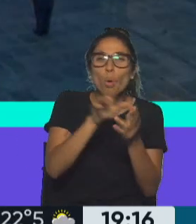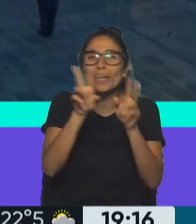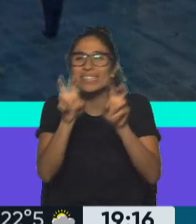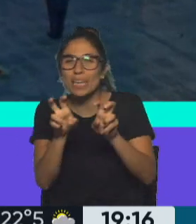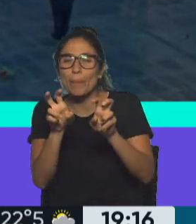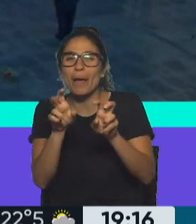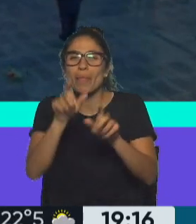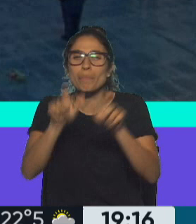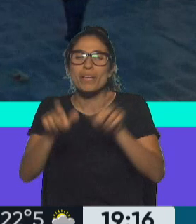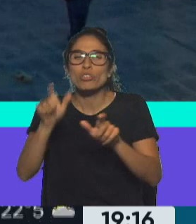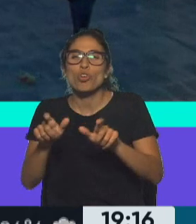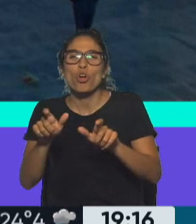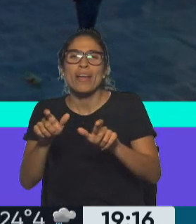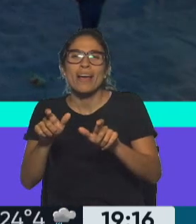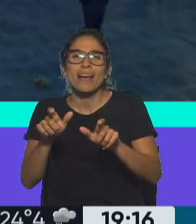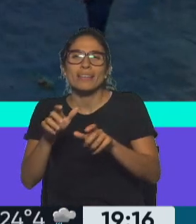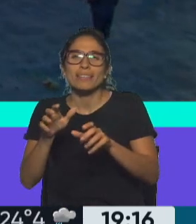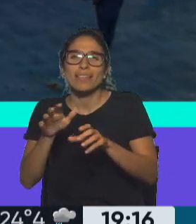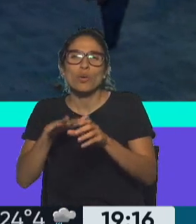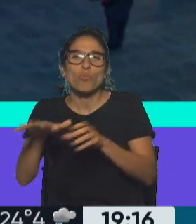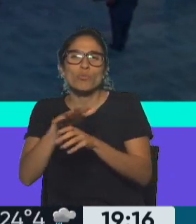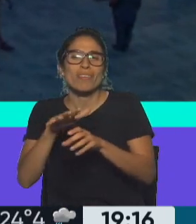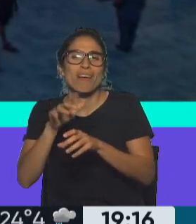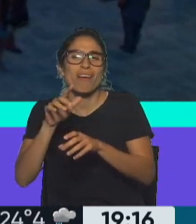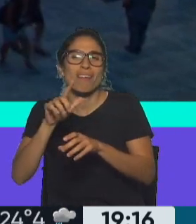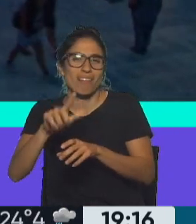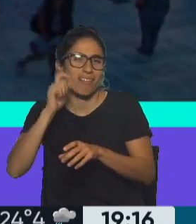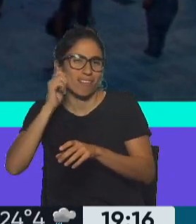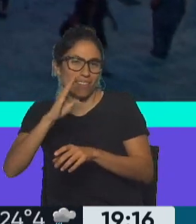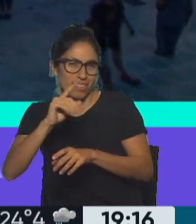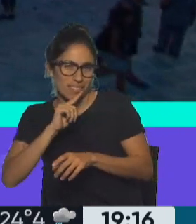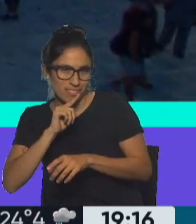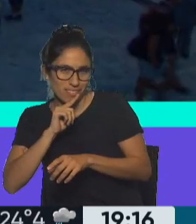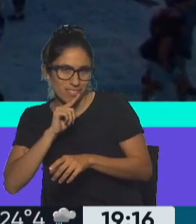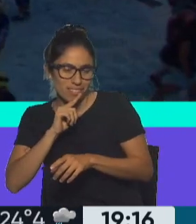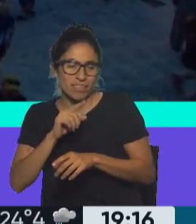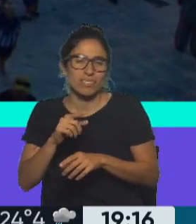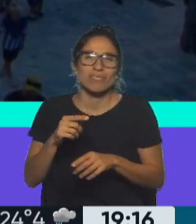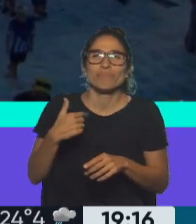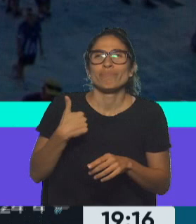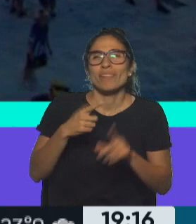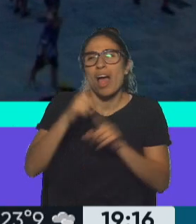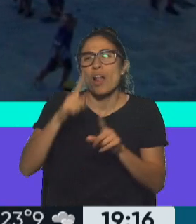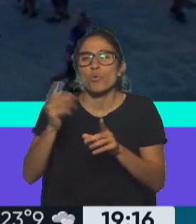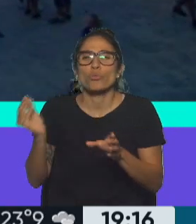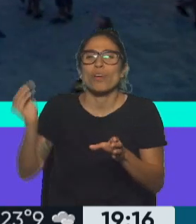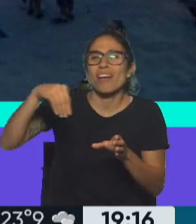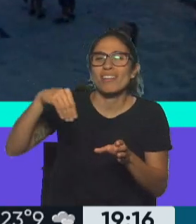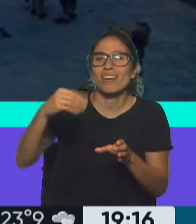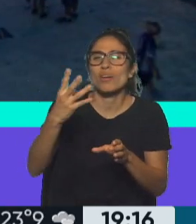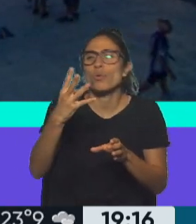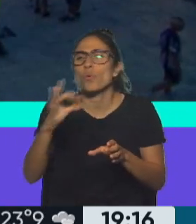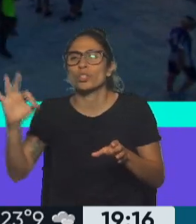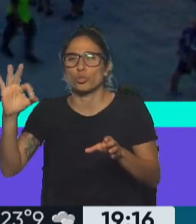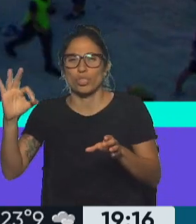de acuerdo con eso, porque me parece que la cifra de 30.000 está siendo objetada por los negacionistas y es